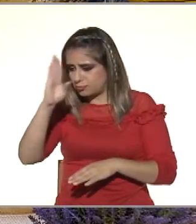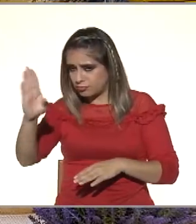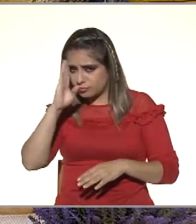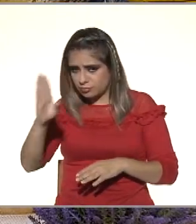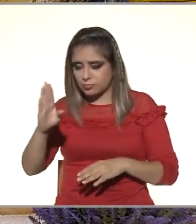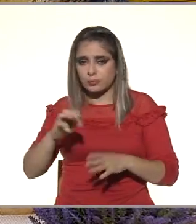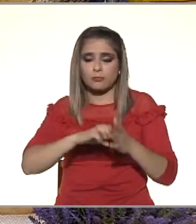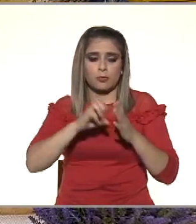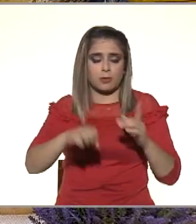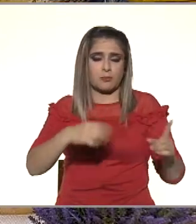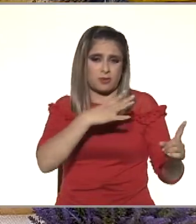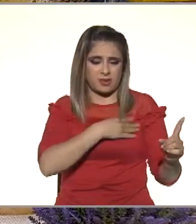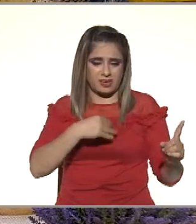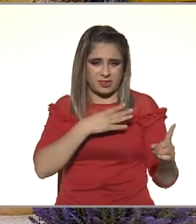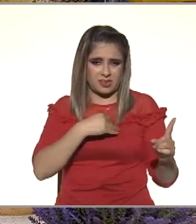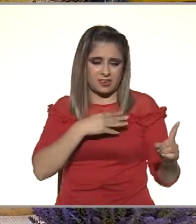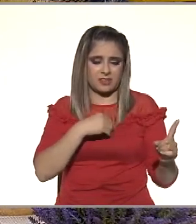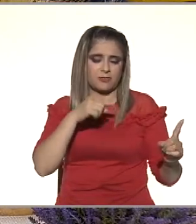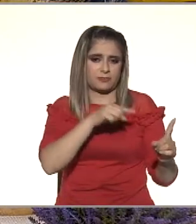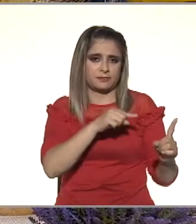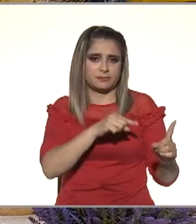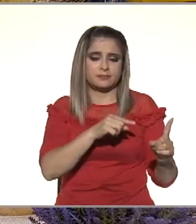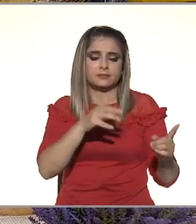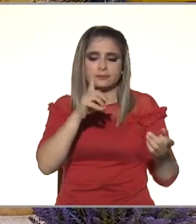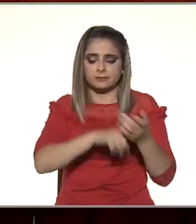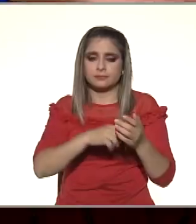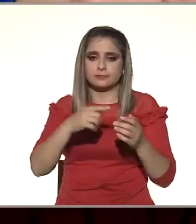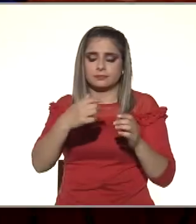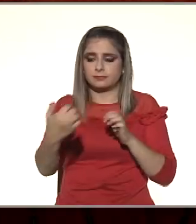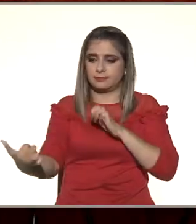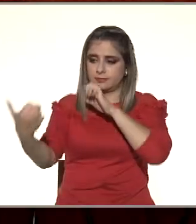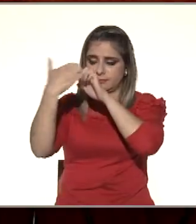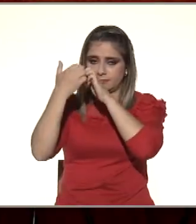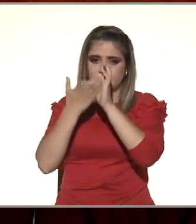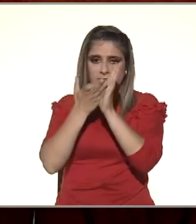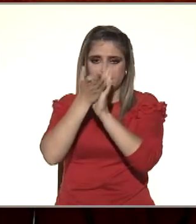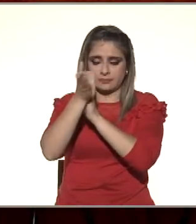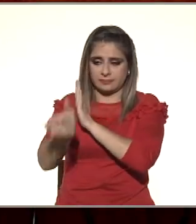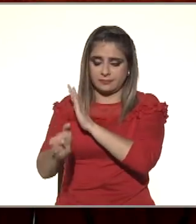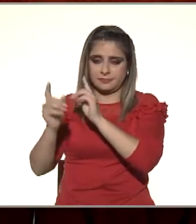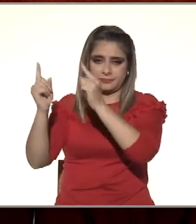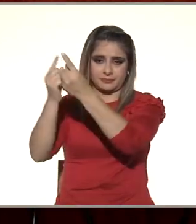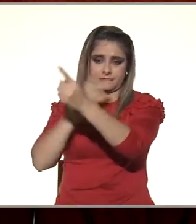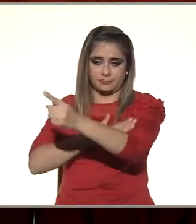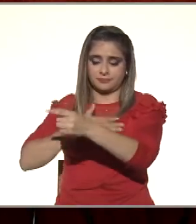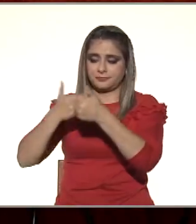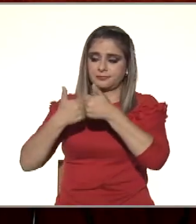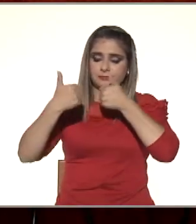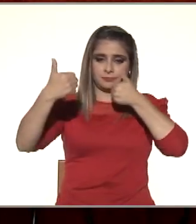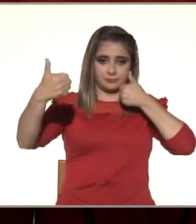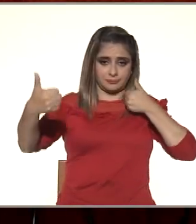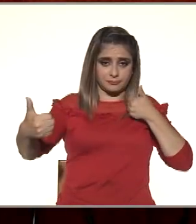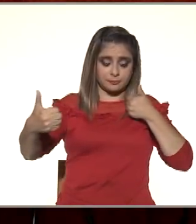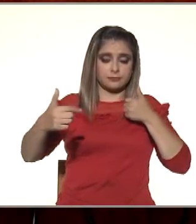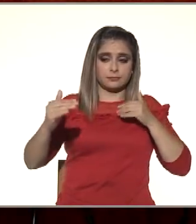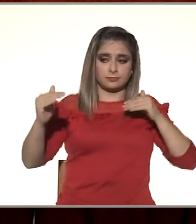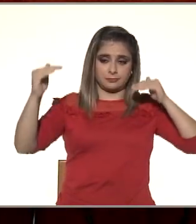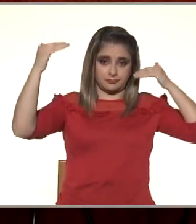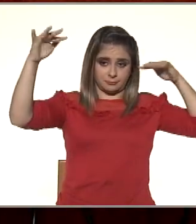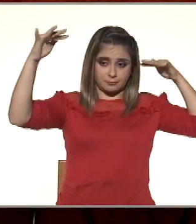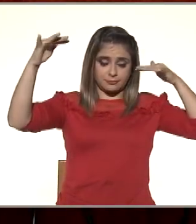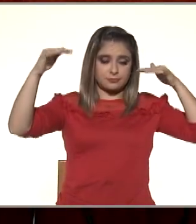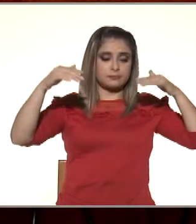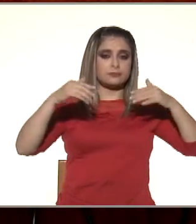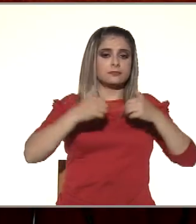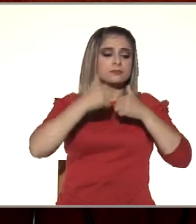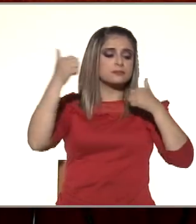a la persona que está siendo engañada la infidelidad, y si esa pareja se separa, muchos de adultos creen que se